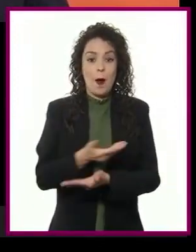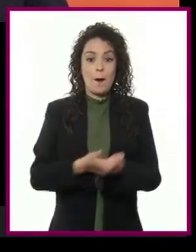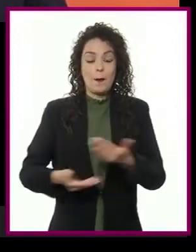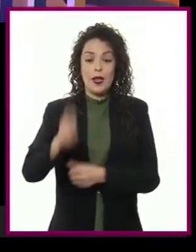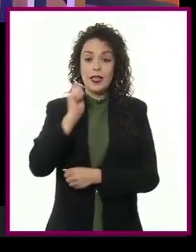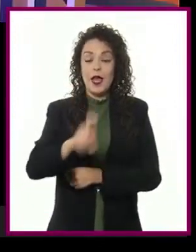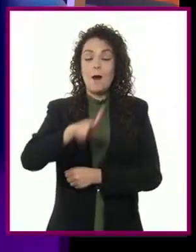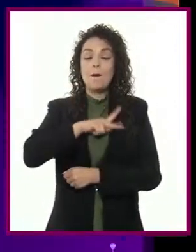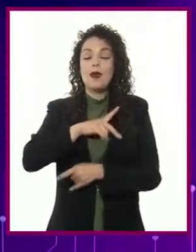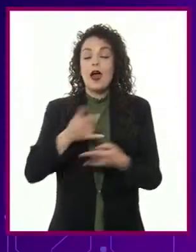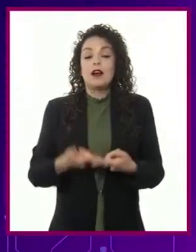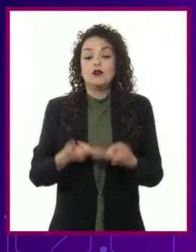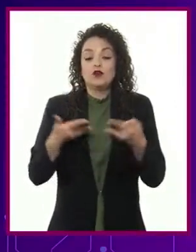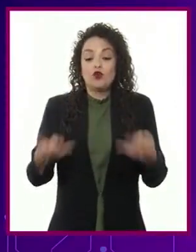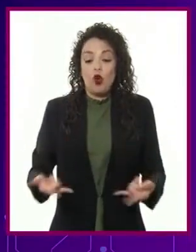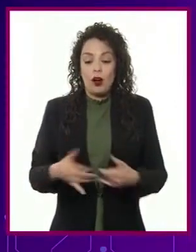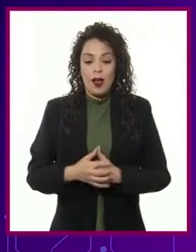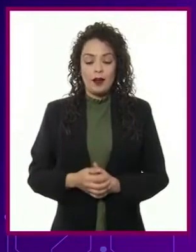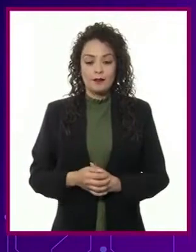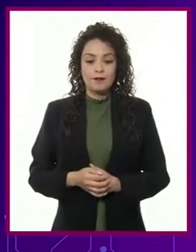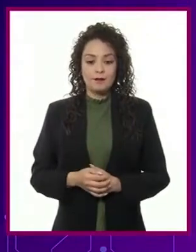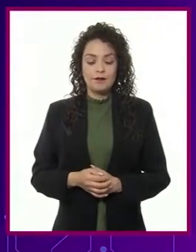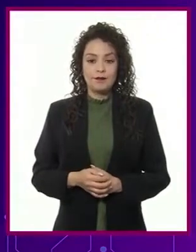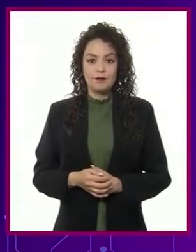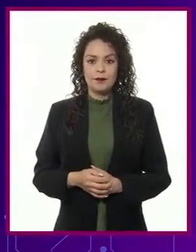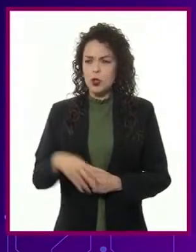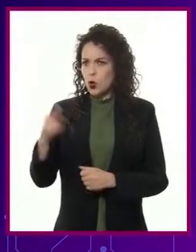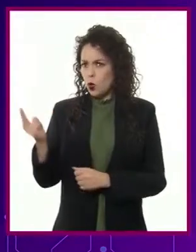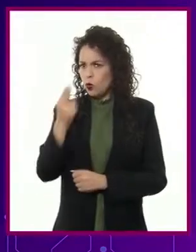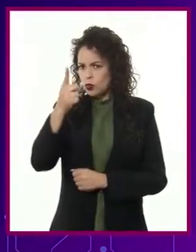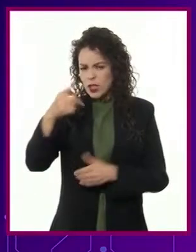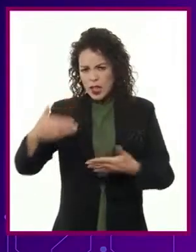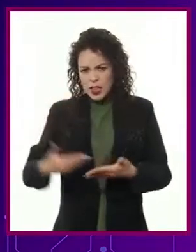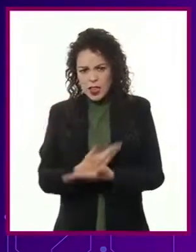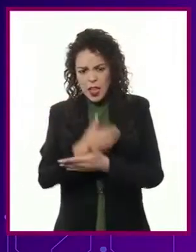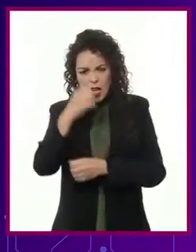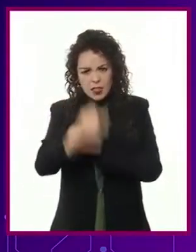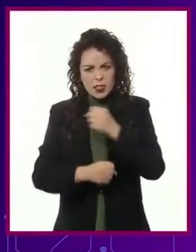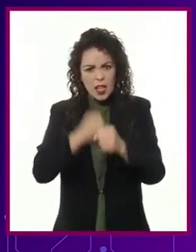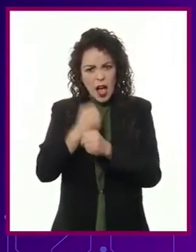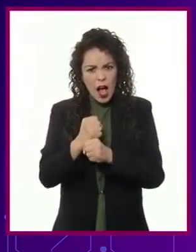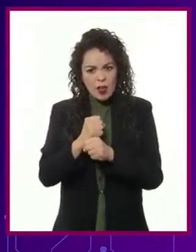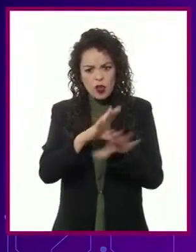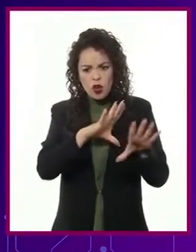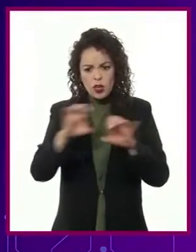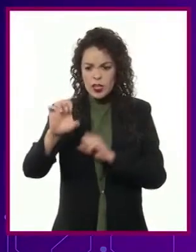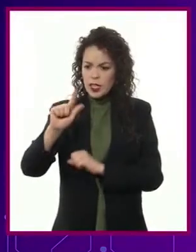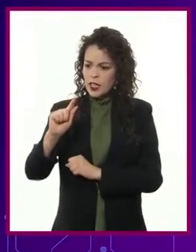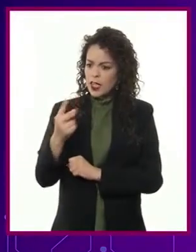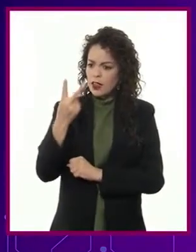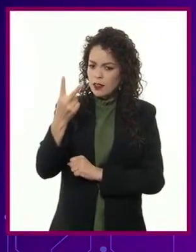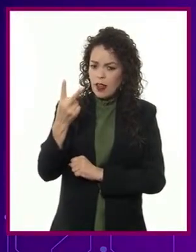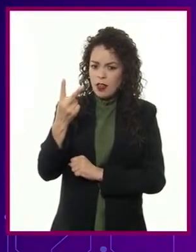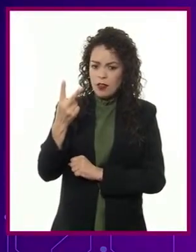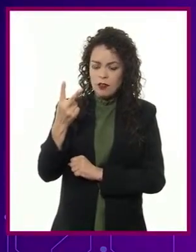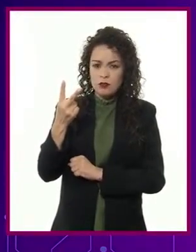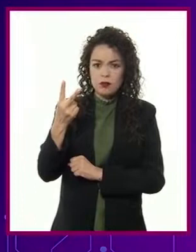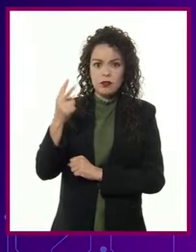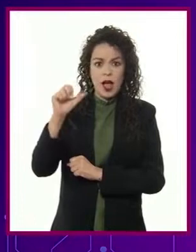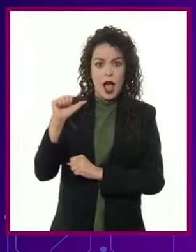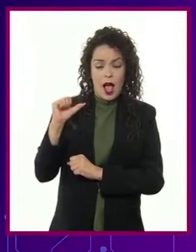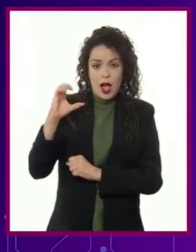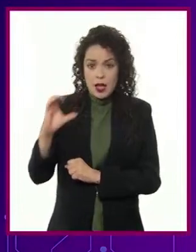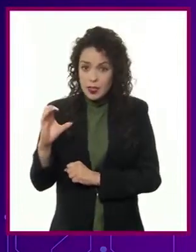historia. Tengo entendido que usted nació en el año 572 antes de nuestra era,